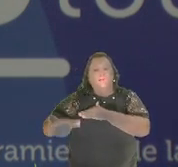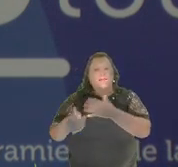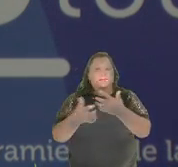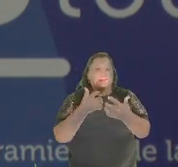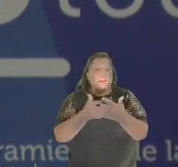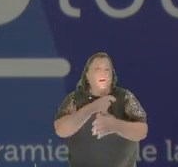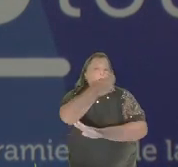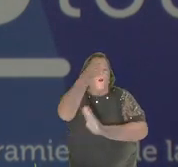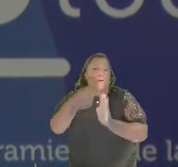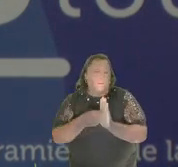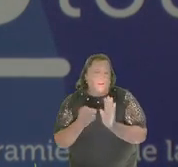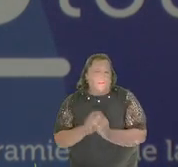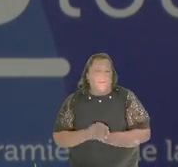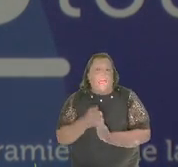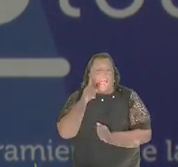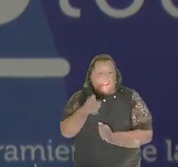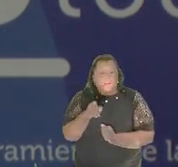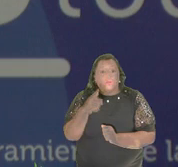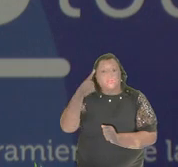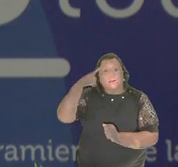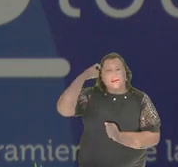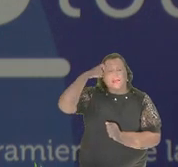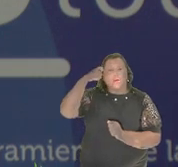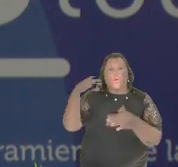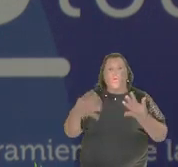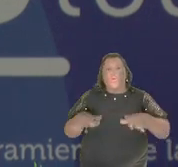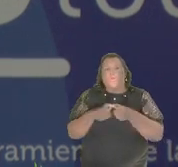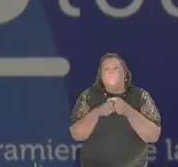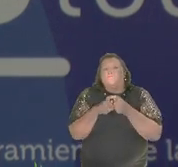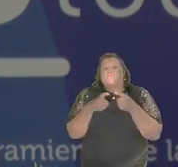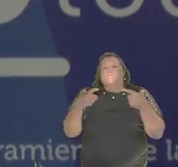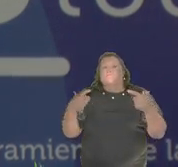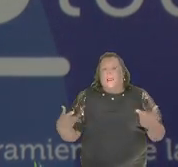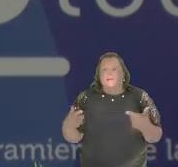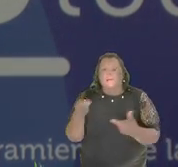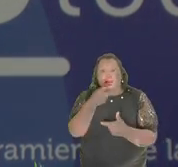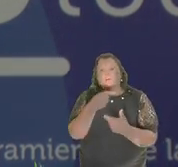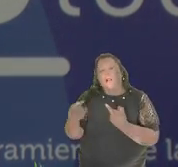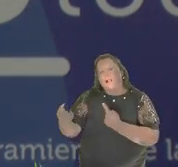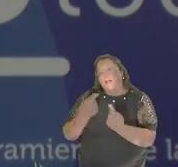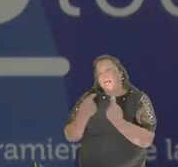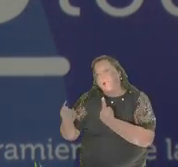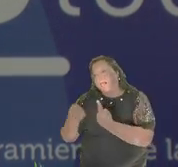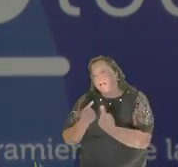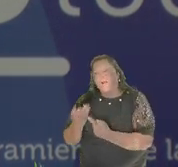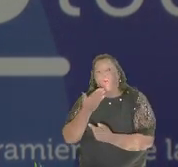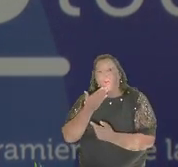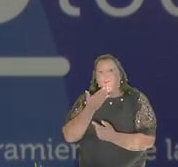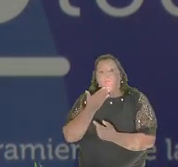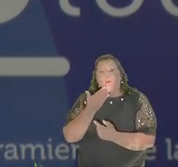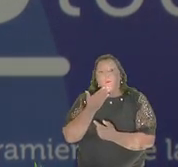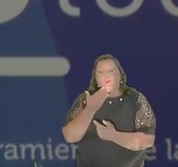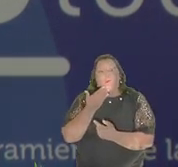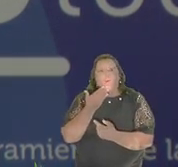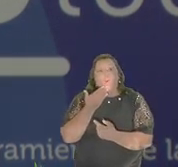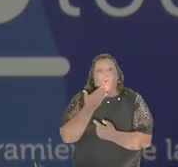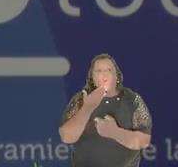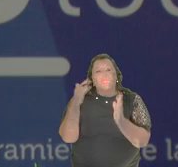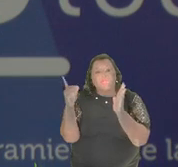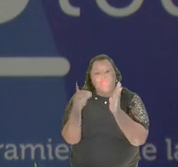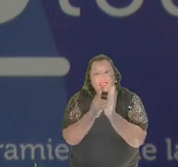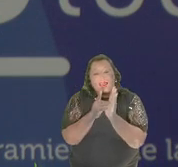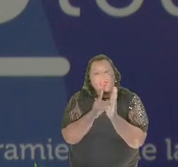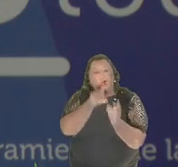sistema. Esto implica un reto enorme para el sector y en esa conversación estábamos cuando se pudo emitir el decreto de